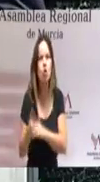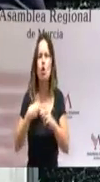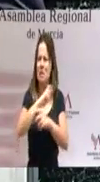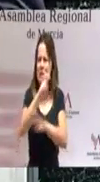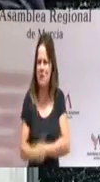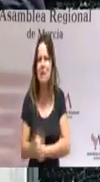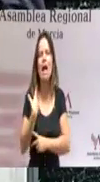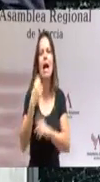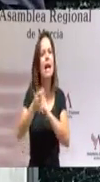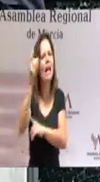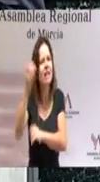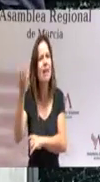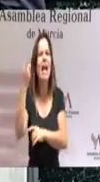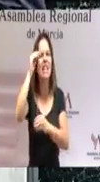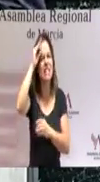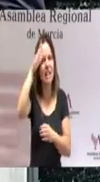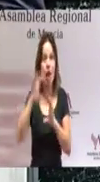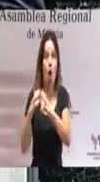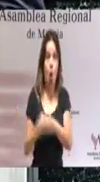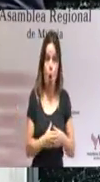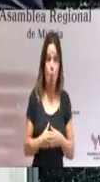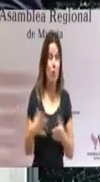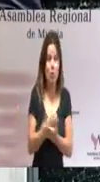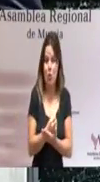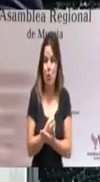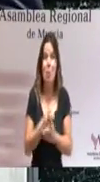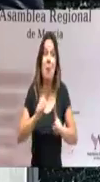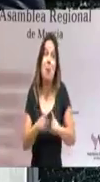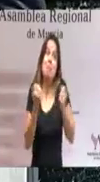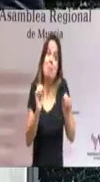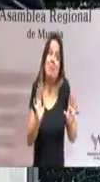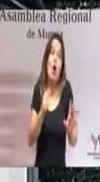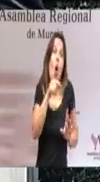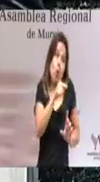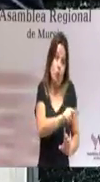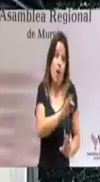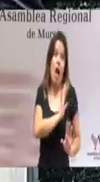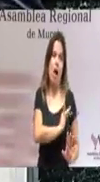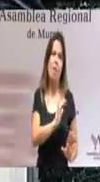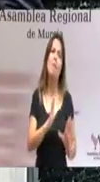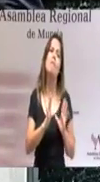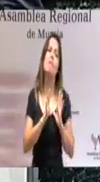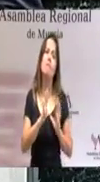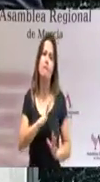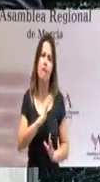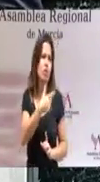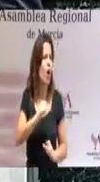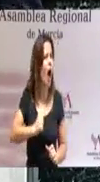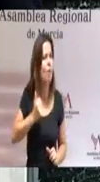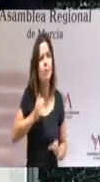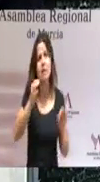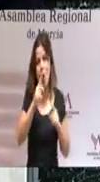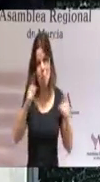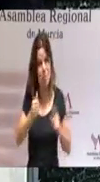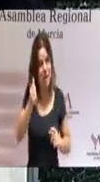en creatividad, en inteligencia colectiva, y todo eso a pesar de ustedes. Por Dios, no lo desaproveche un año